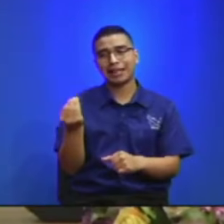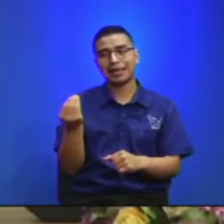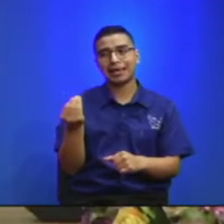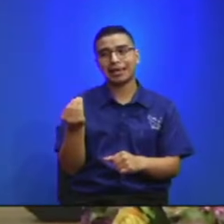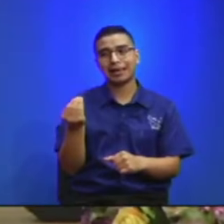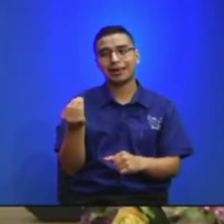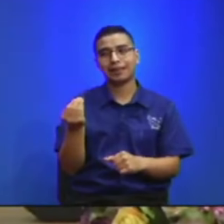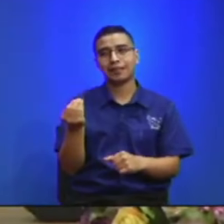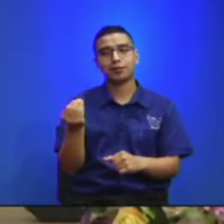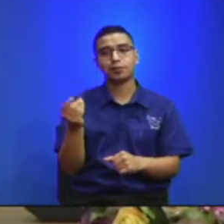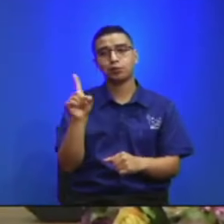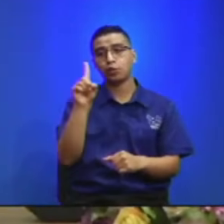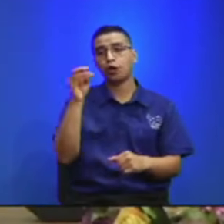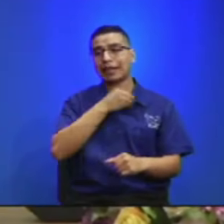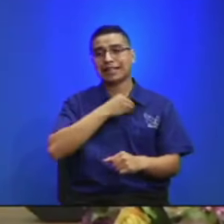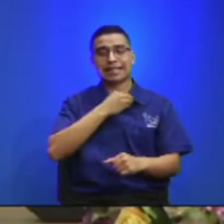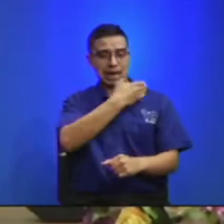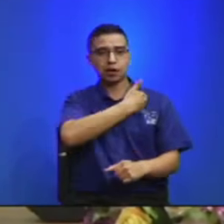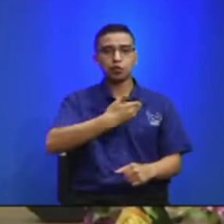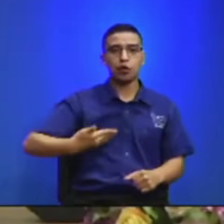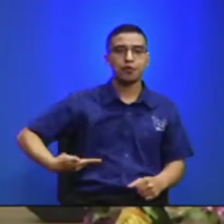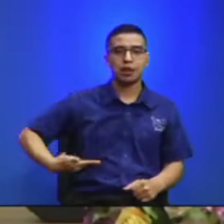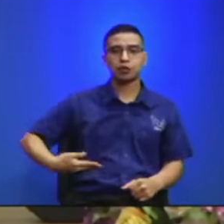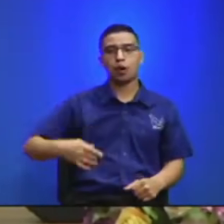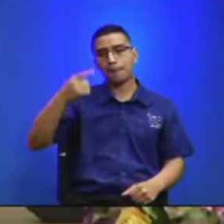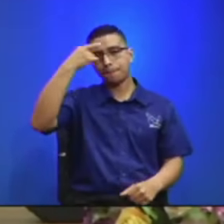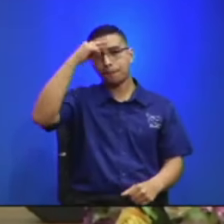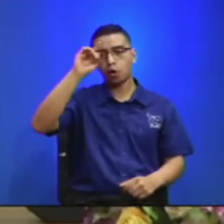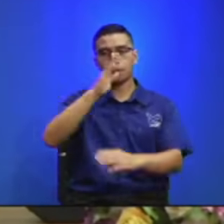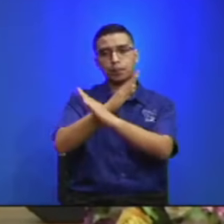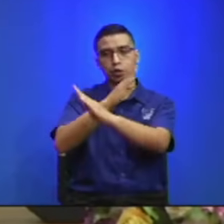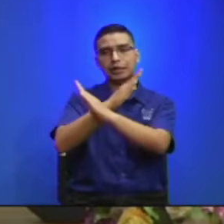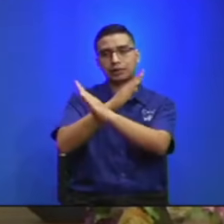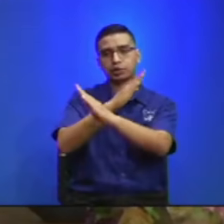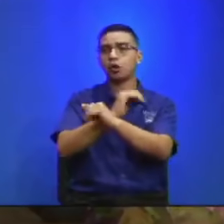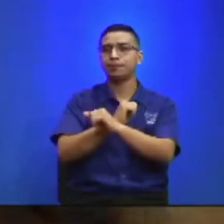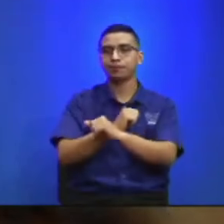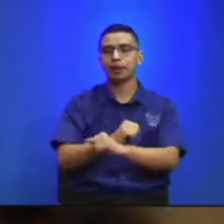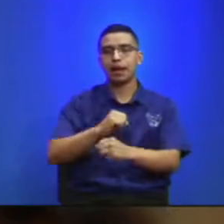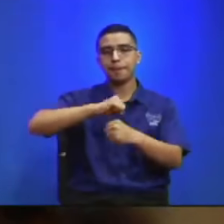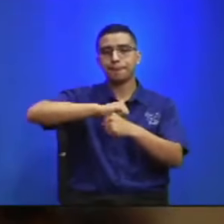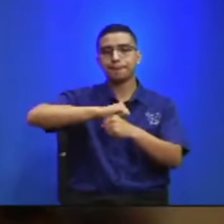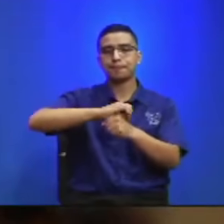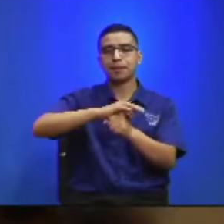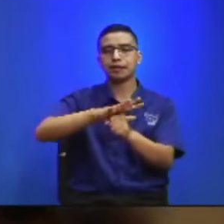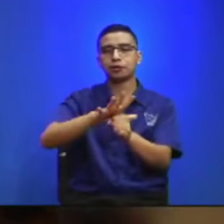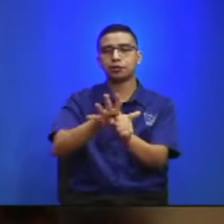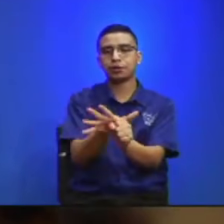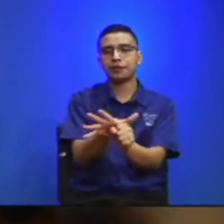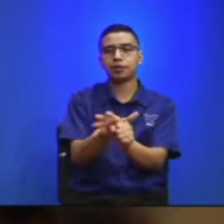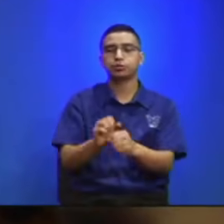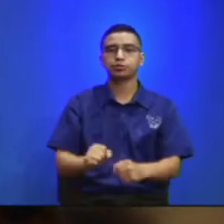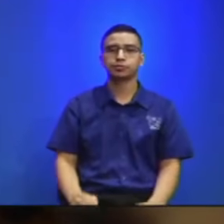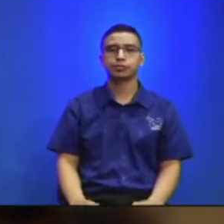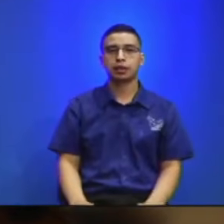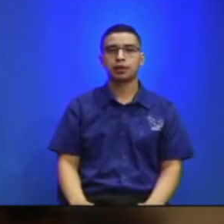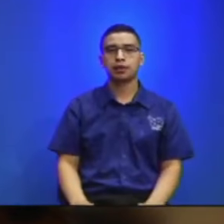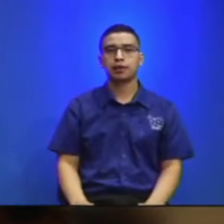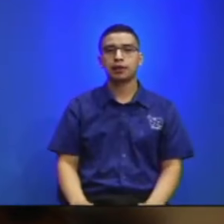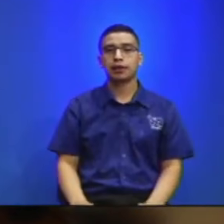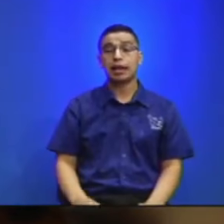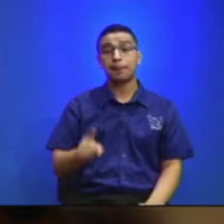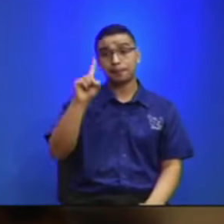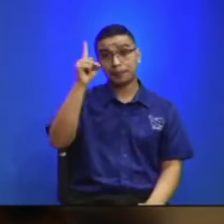oyendo y estábamos ahí detrás de cámaras pero no lo sabíais la